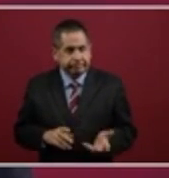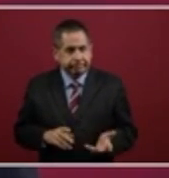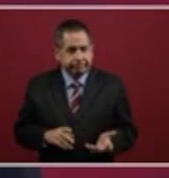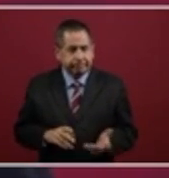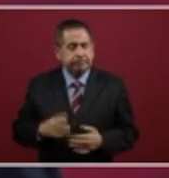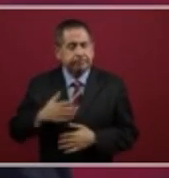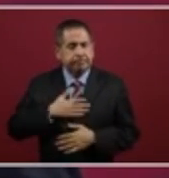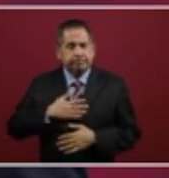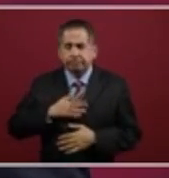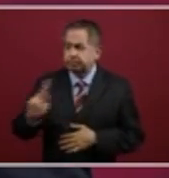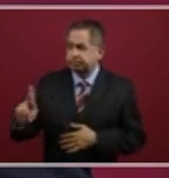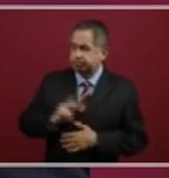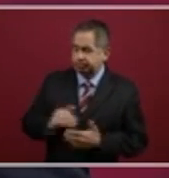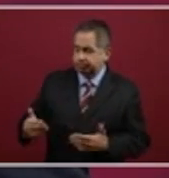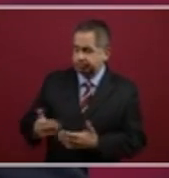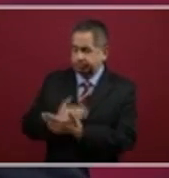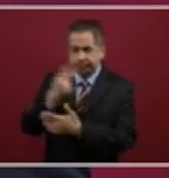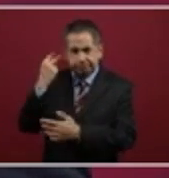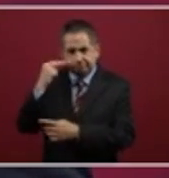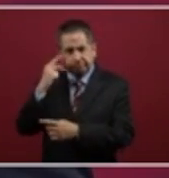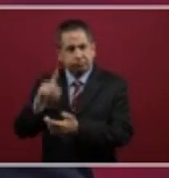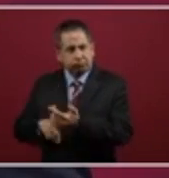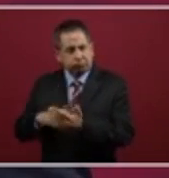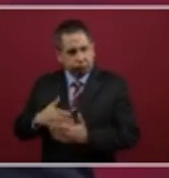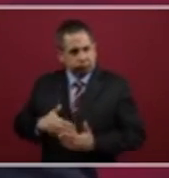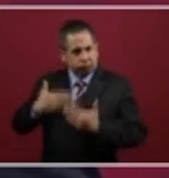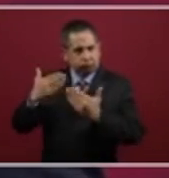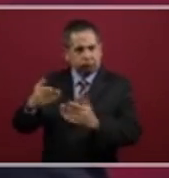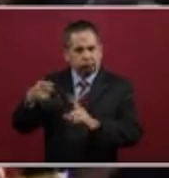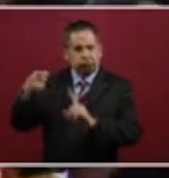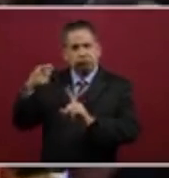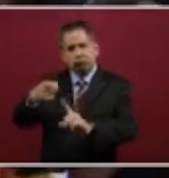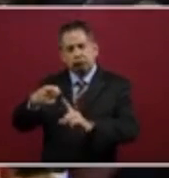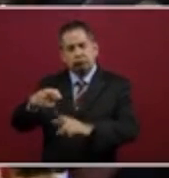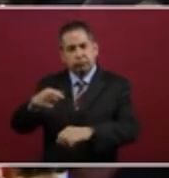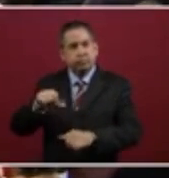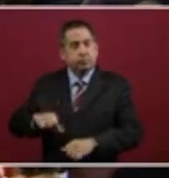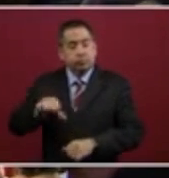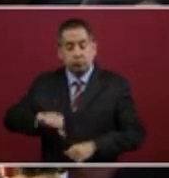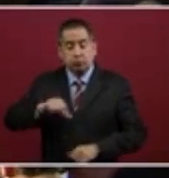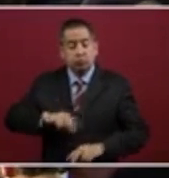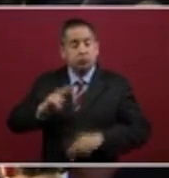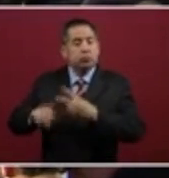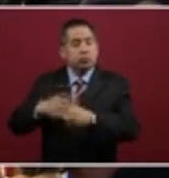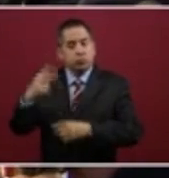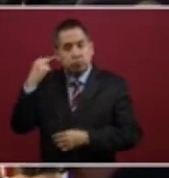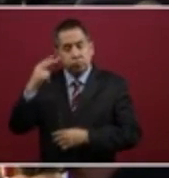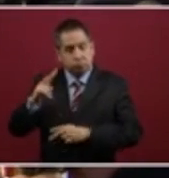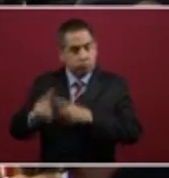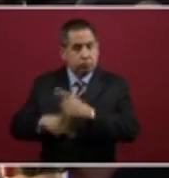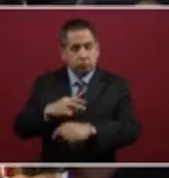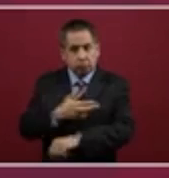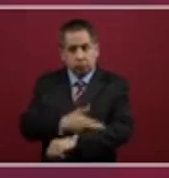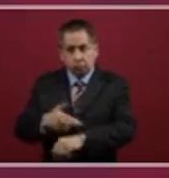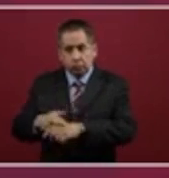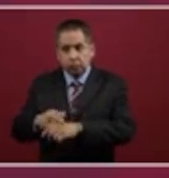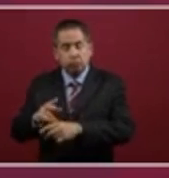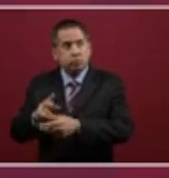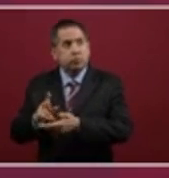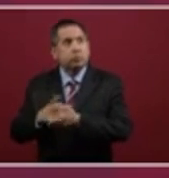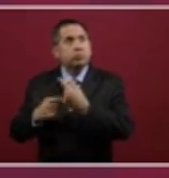mis paisanos tengan confianza de que las cosas van a mejorar. Hoy voy allá, voy a Veracruz y voy a